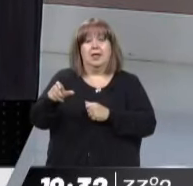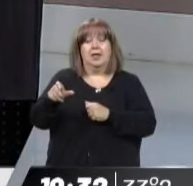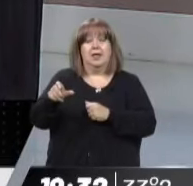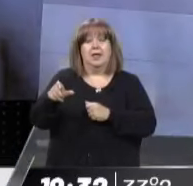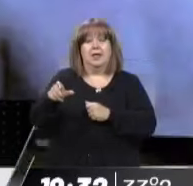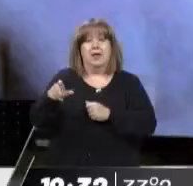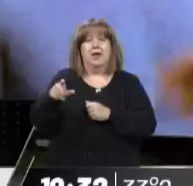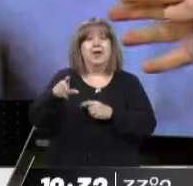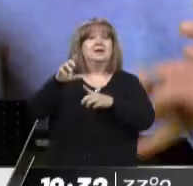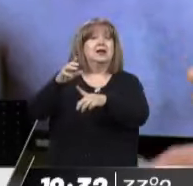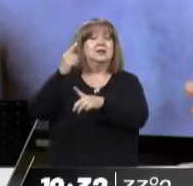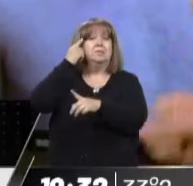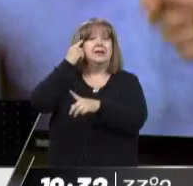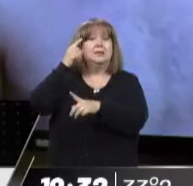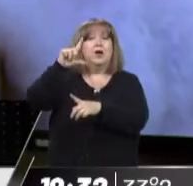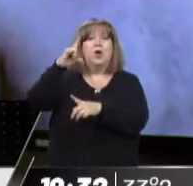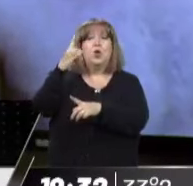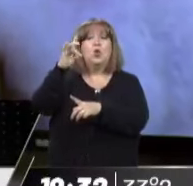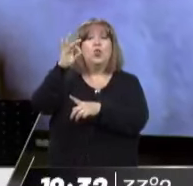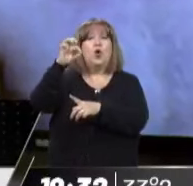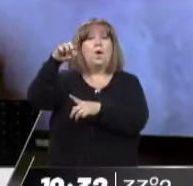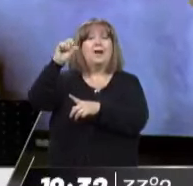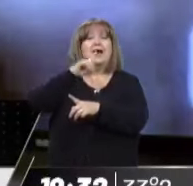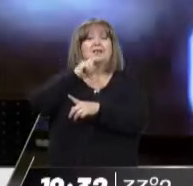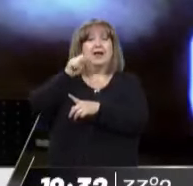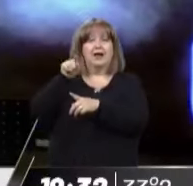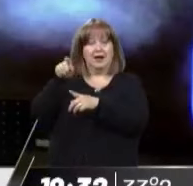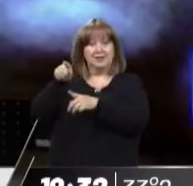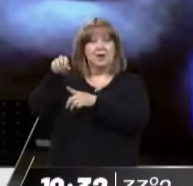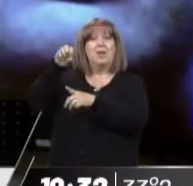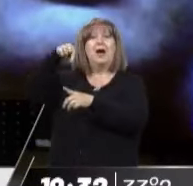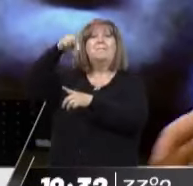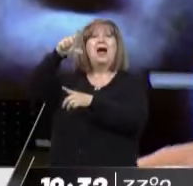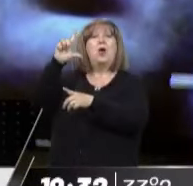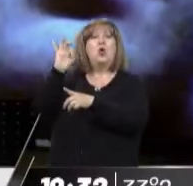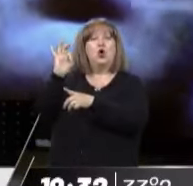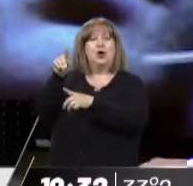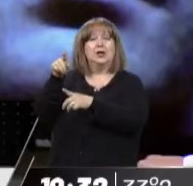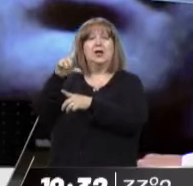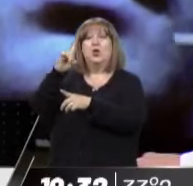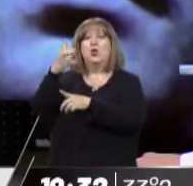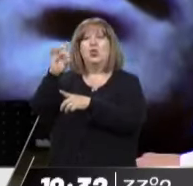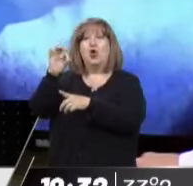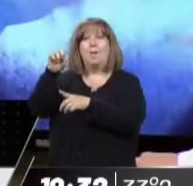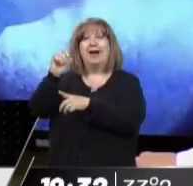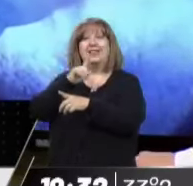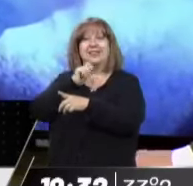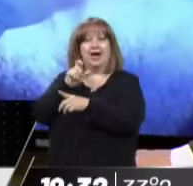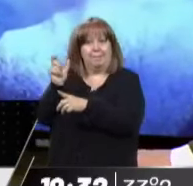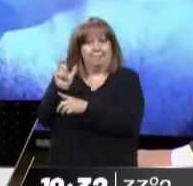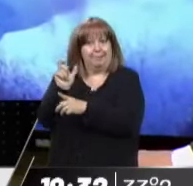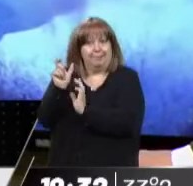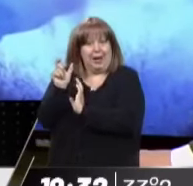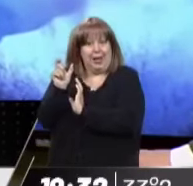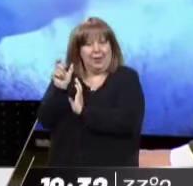es ludópata. Estamos hablando de Pablo Rivas Stewart, que es el único imputado y el único señalado como